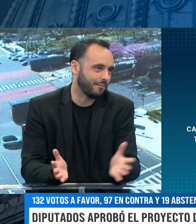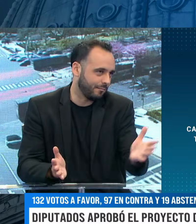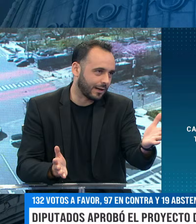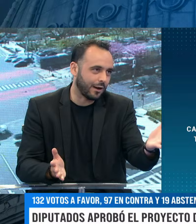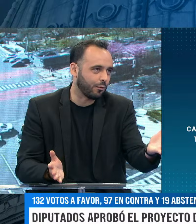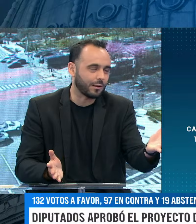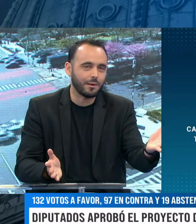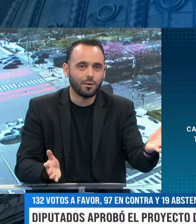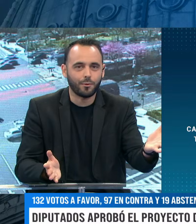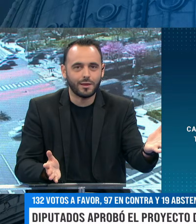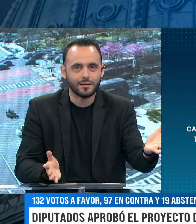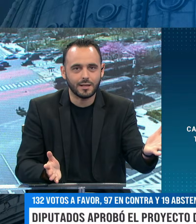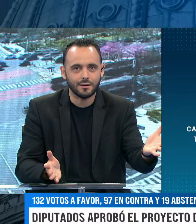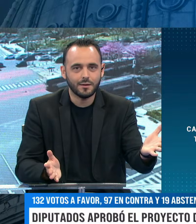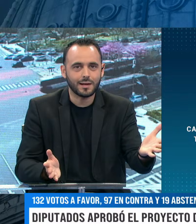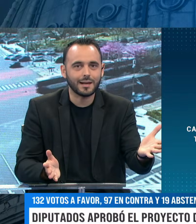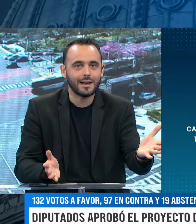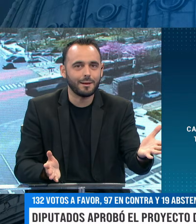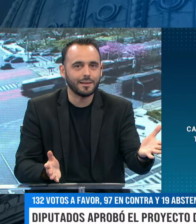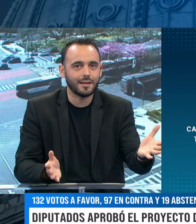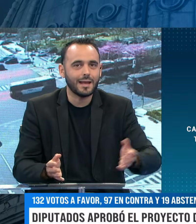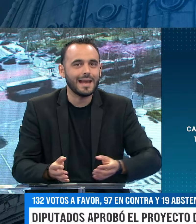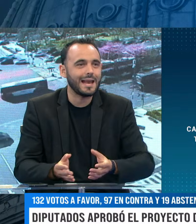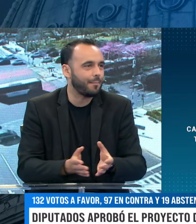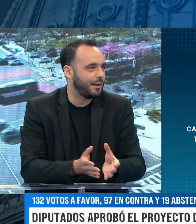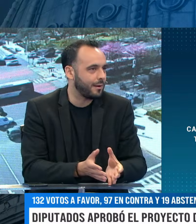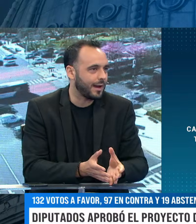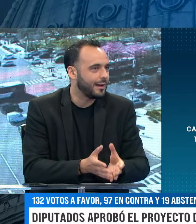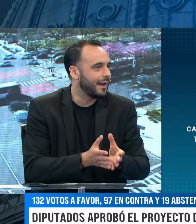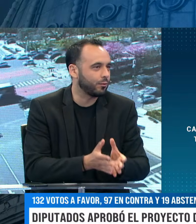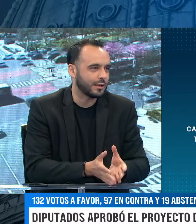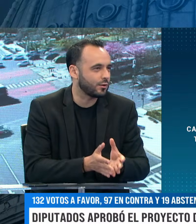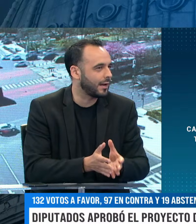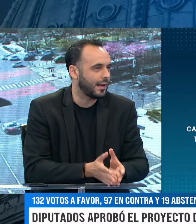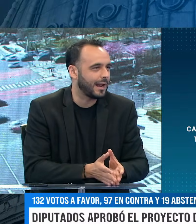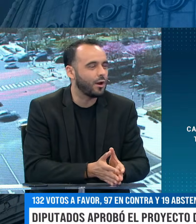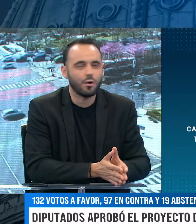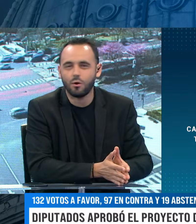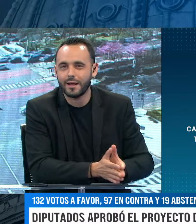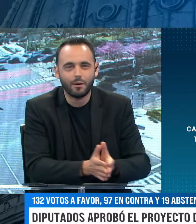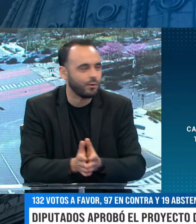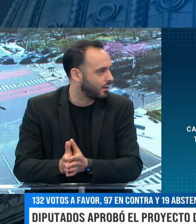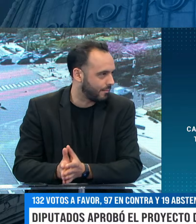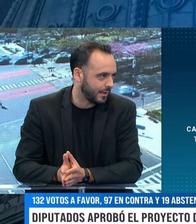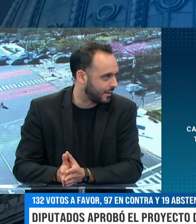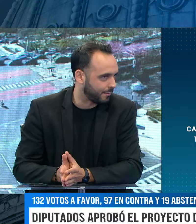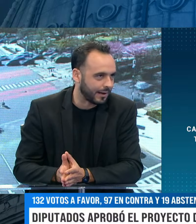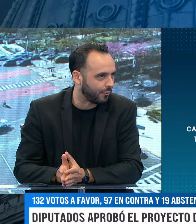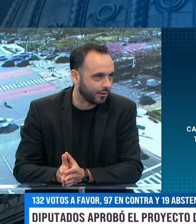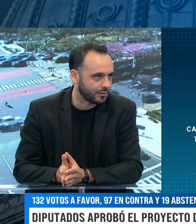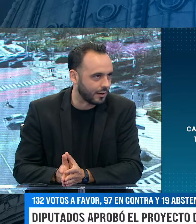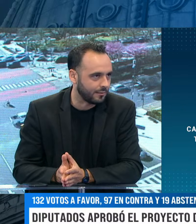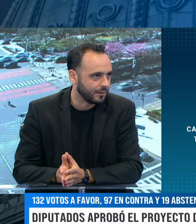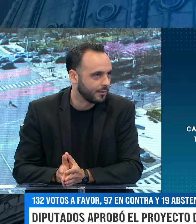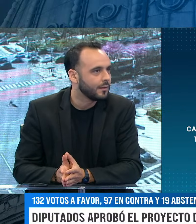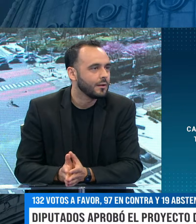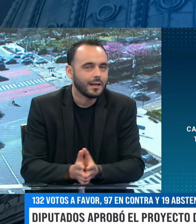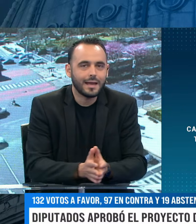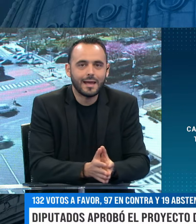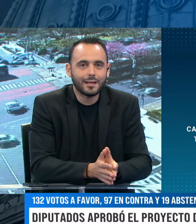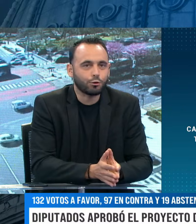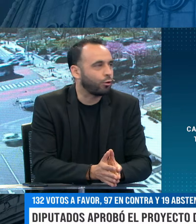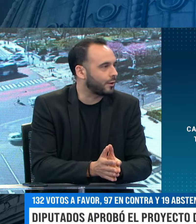ver, Caro, vos también lo podés decir tranquilamente, en la previa la votación en general no era un inconveniente para el gobierno nacional. Coincido.